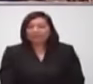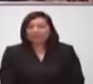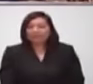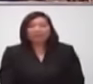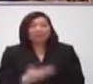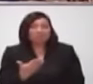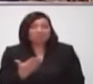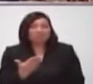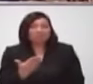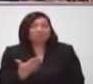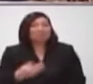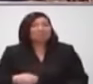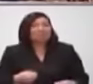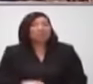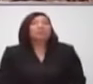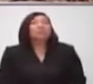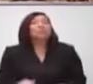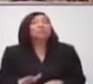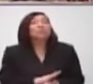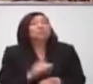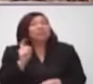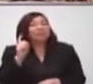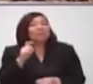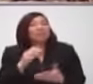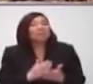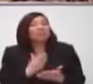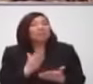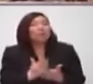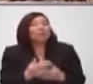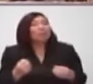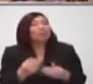Hay un problema de tránsito, un problema sumamente grave, y el problema de